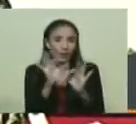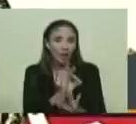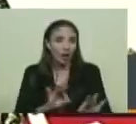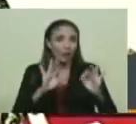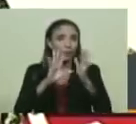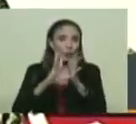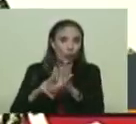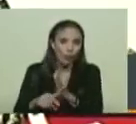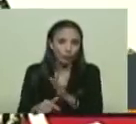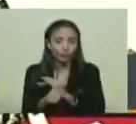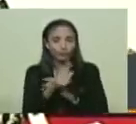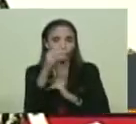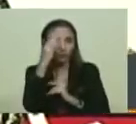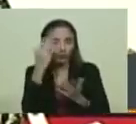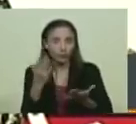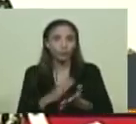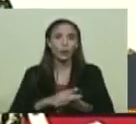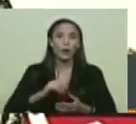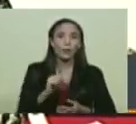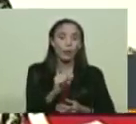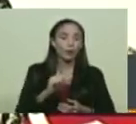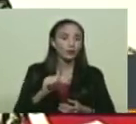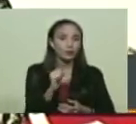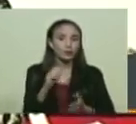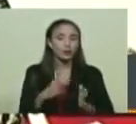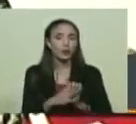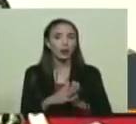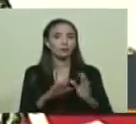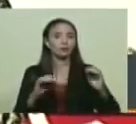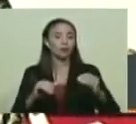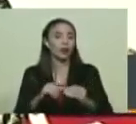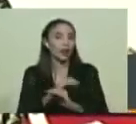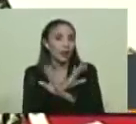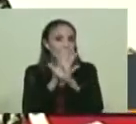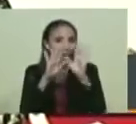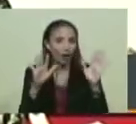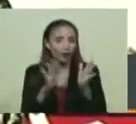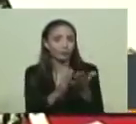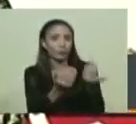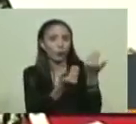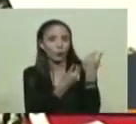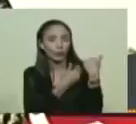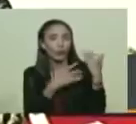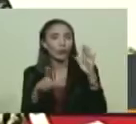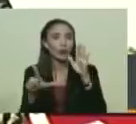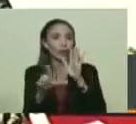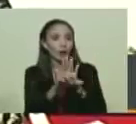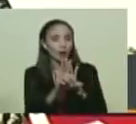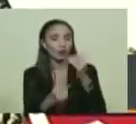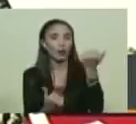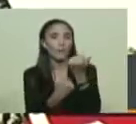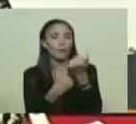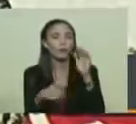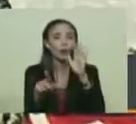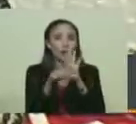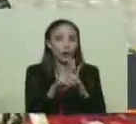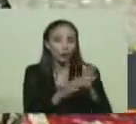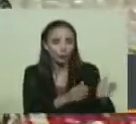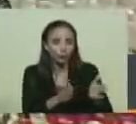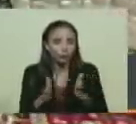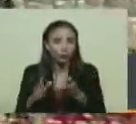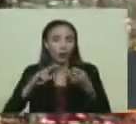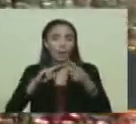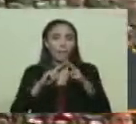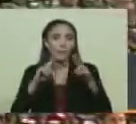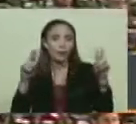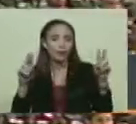Para tener una policía nacional bolivariana comprometida con la ley, con el orden, con la paz.